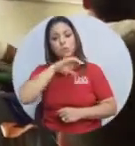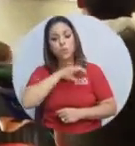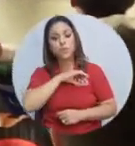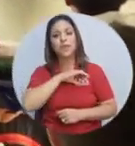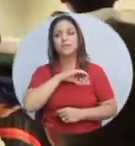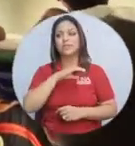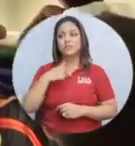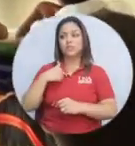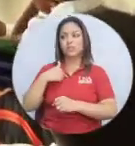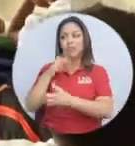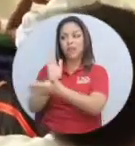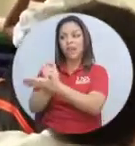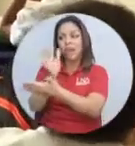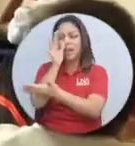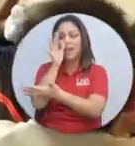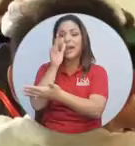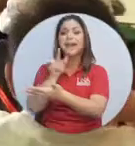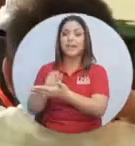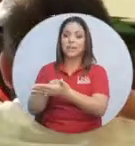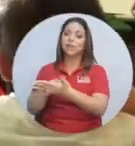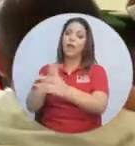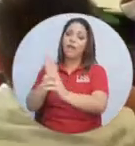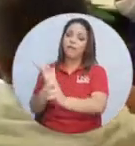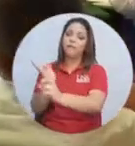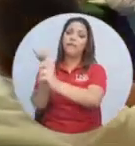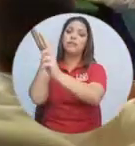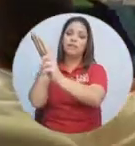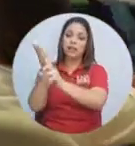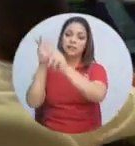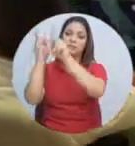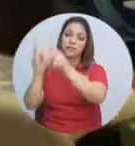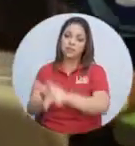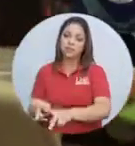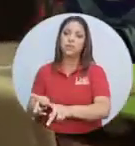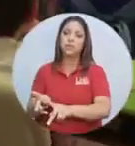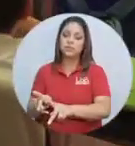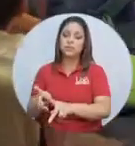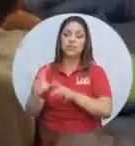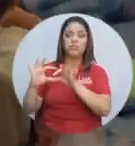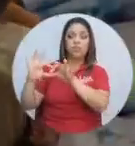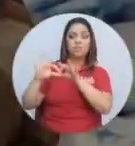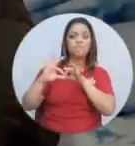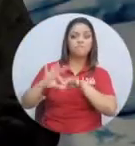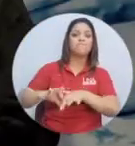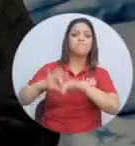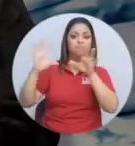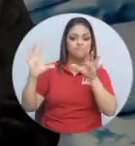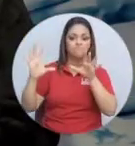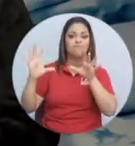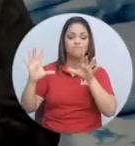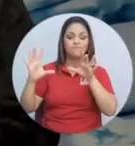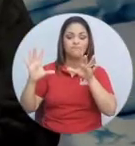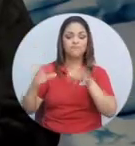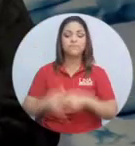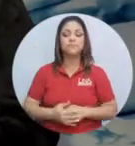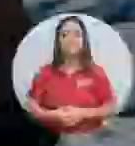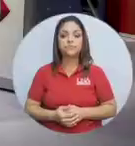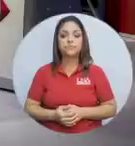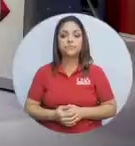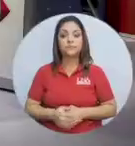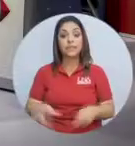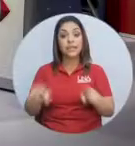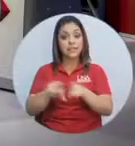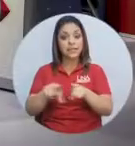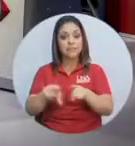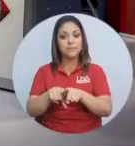acciones, sí tienen alguna repercusión en las relaciones interpersonales que yo mantengo con el resto de personas. Y